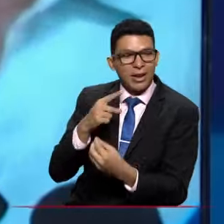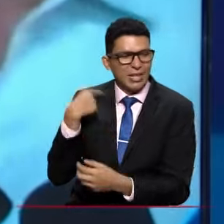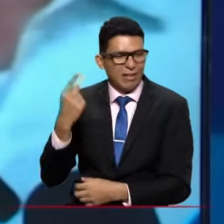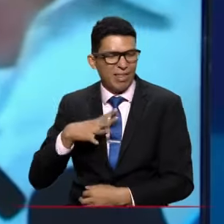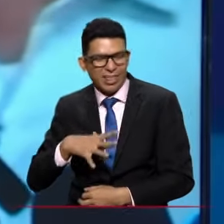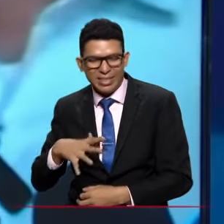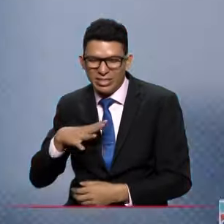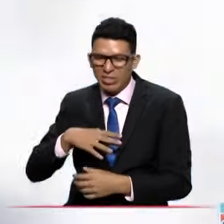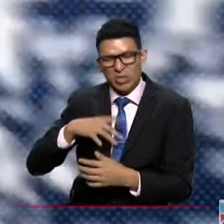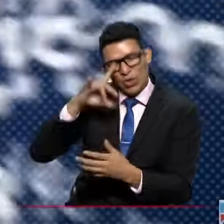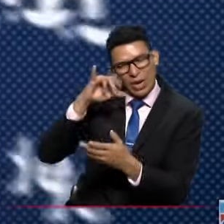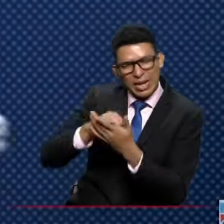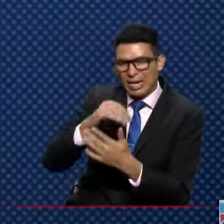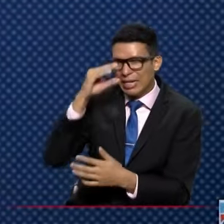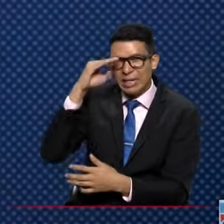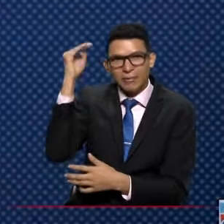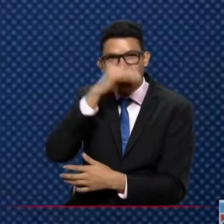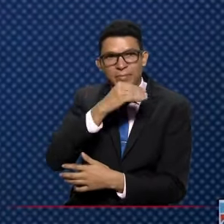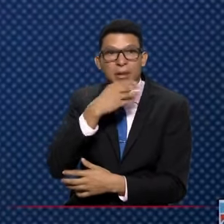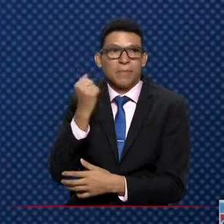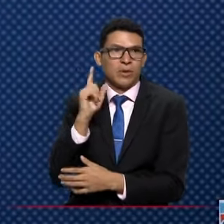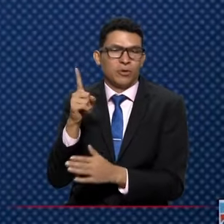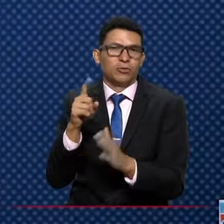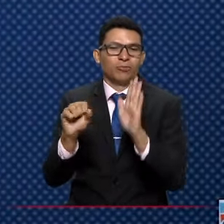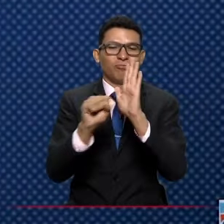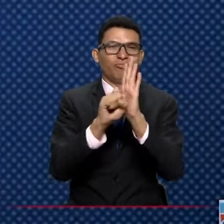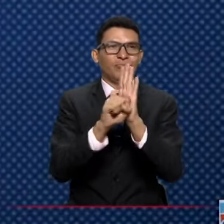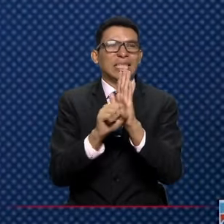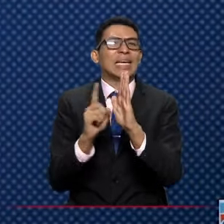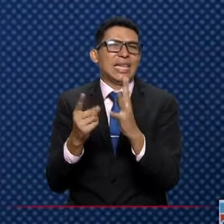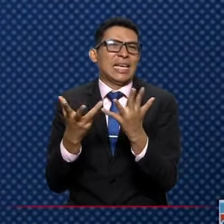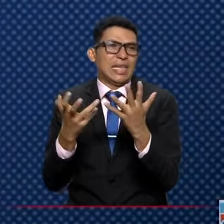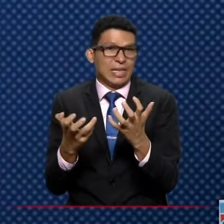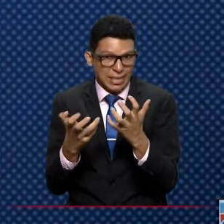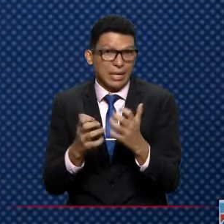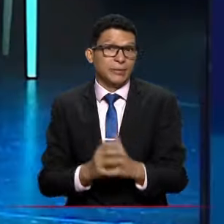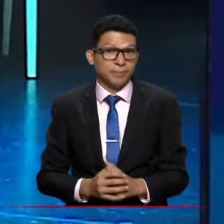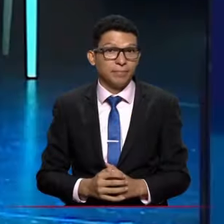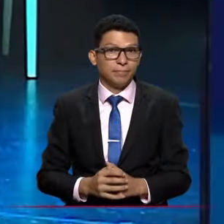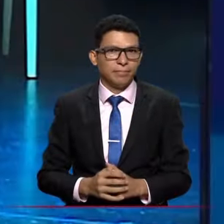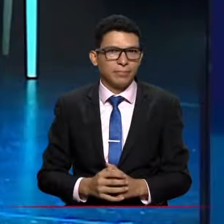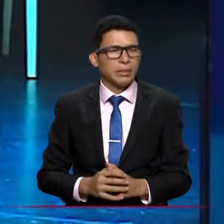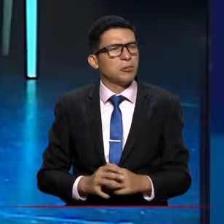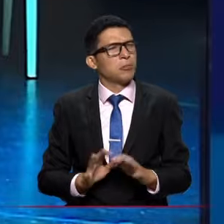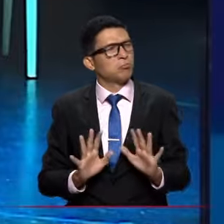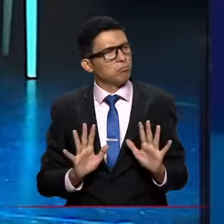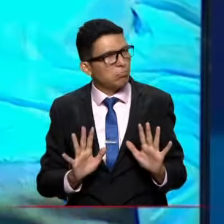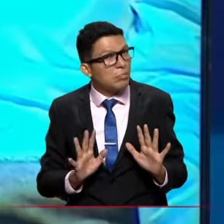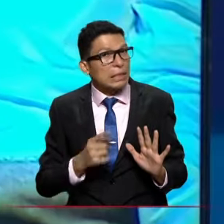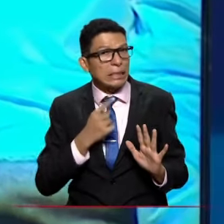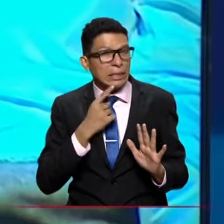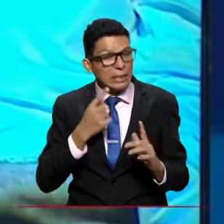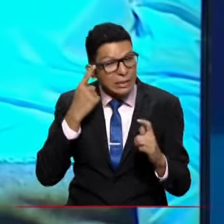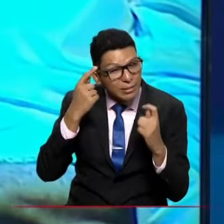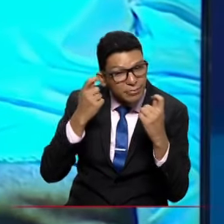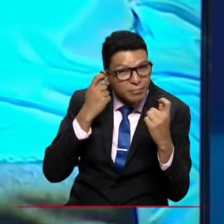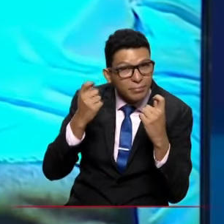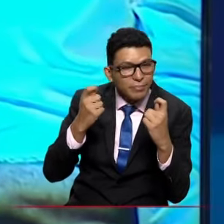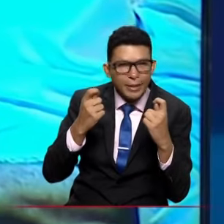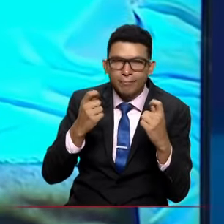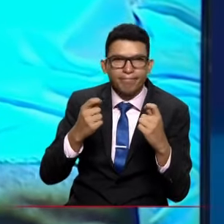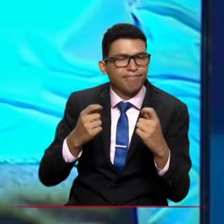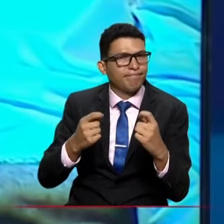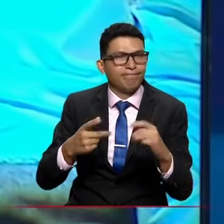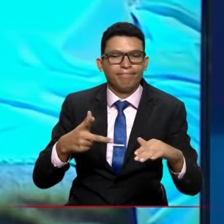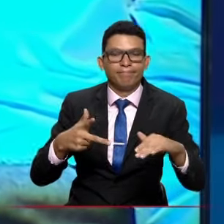presidente Gustavo Petro a través de su logo. Hasta ahí todo suena bien, pero la estrategia podría romperse al momento